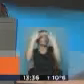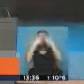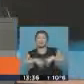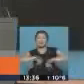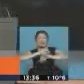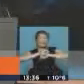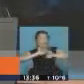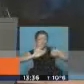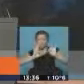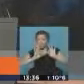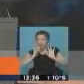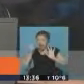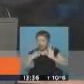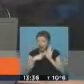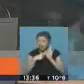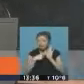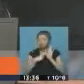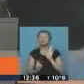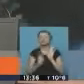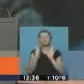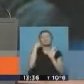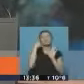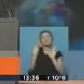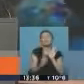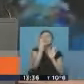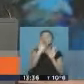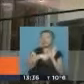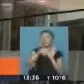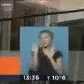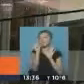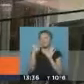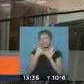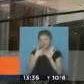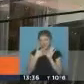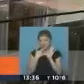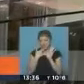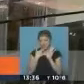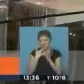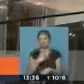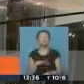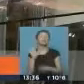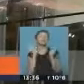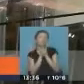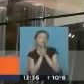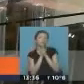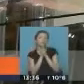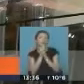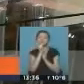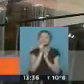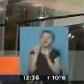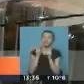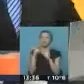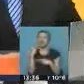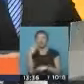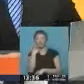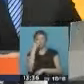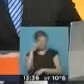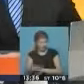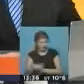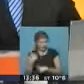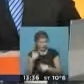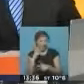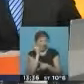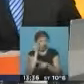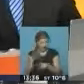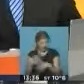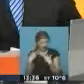ahí y creemos que los primeros convenios se van a estar firmando en septiembre Ah está que no se vuelvan locos piden ayuda algún Nieto tenemos una